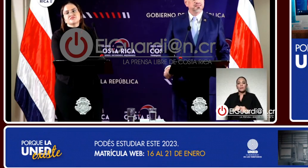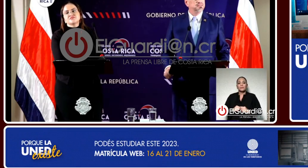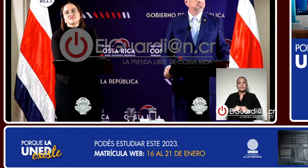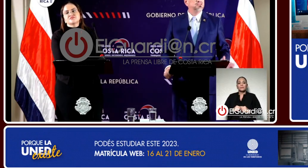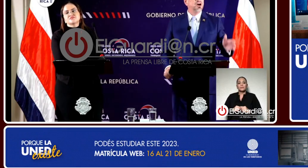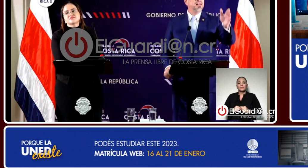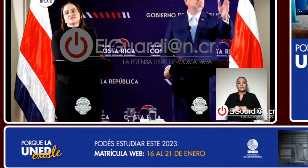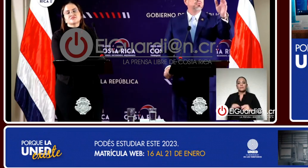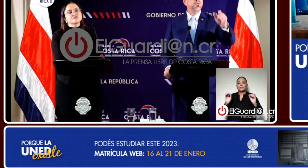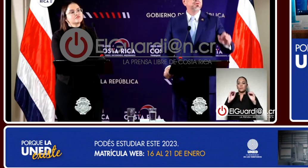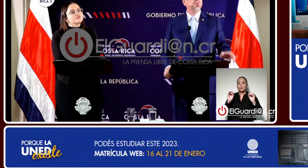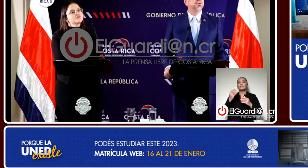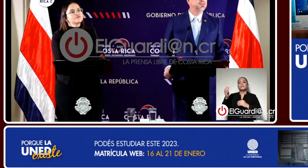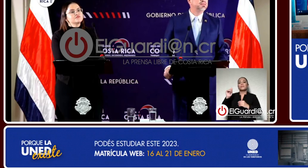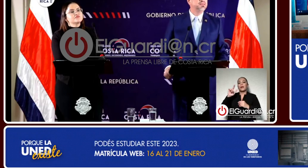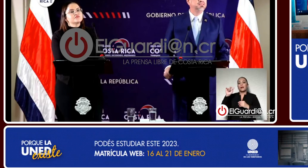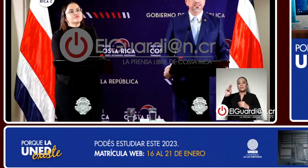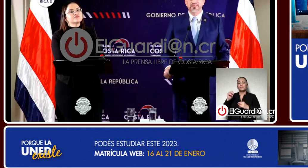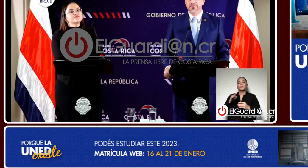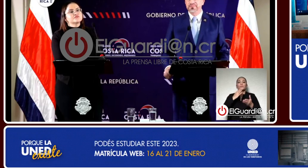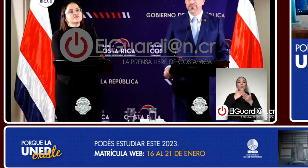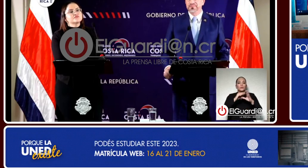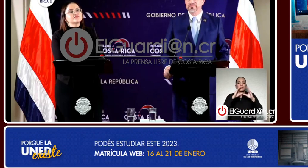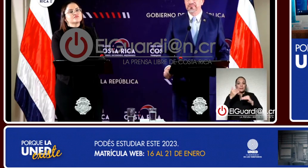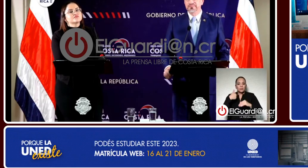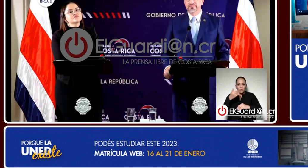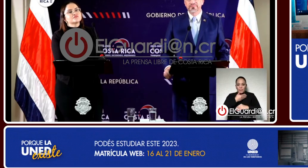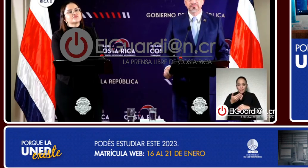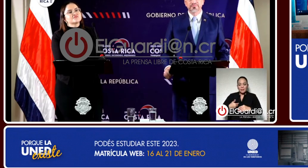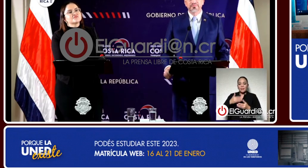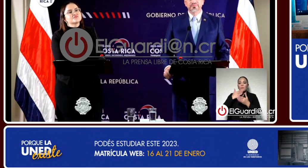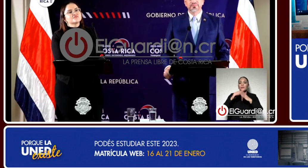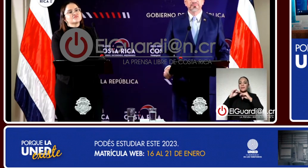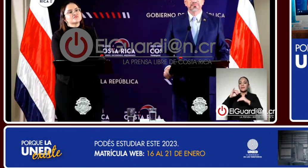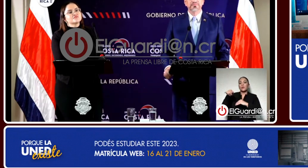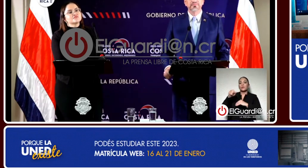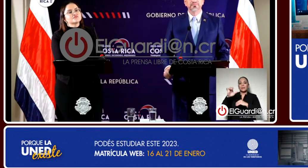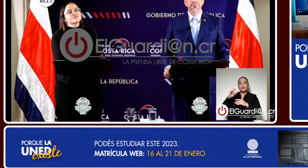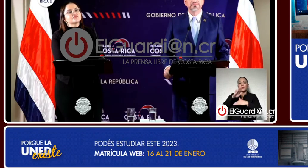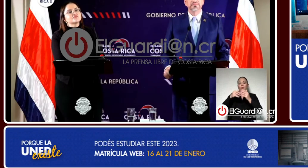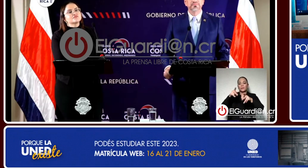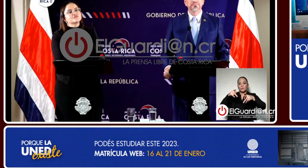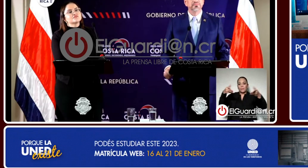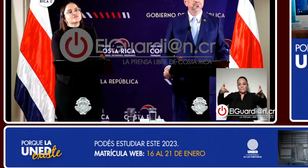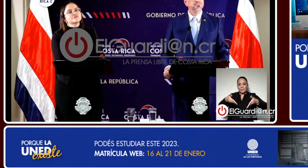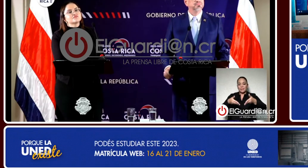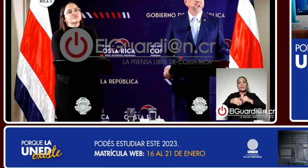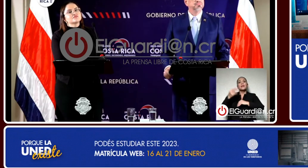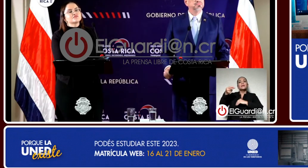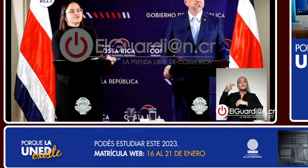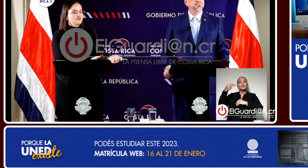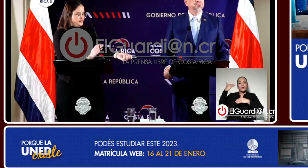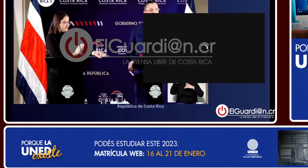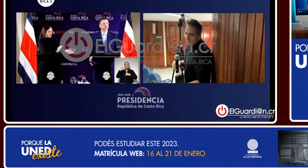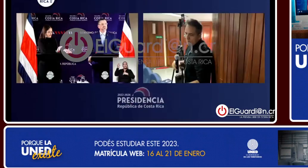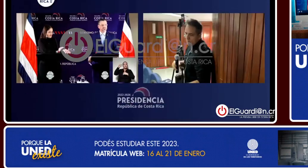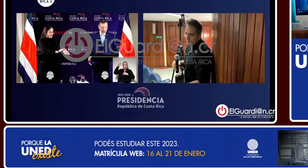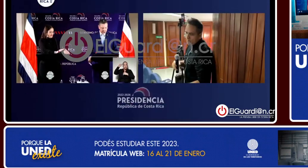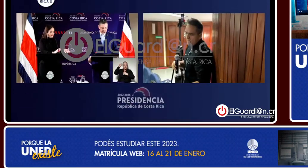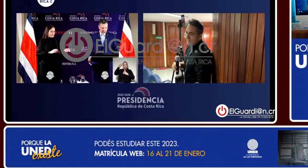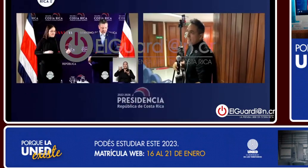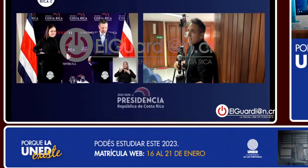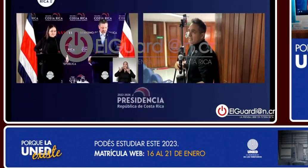¿No? Don Alan, por favor. Buenas tardes, señor presidente. Buenas tardes a Jocelyn y a todos los presentes. Históricamente, los gobiernos han